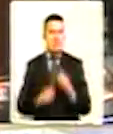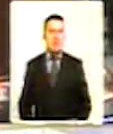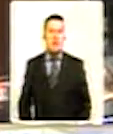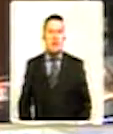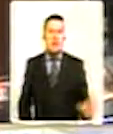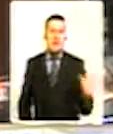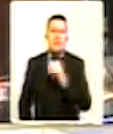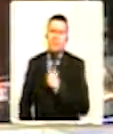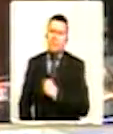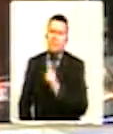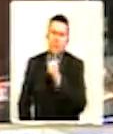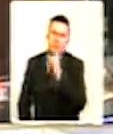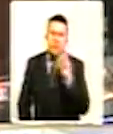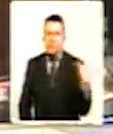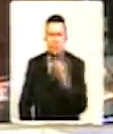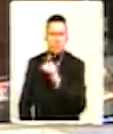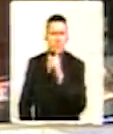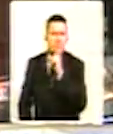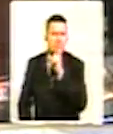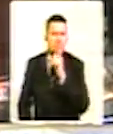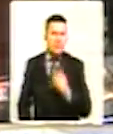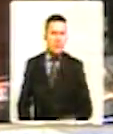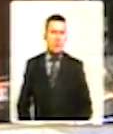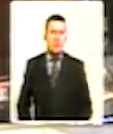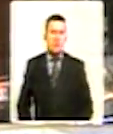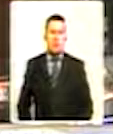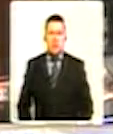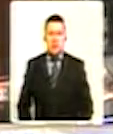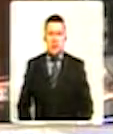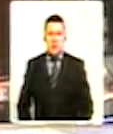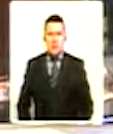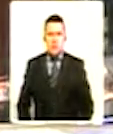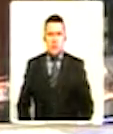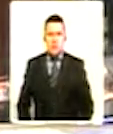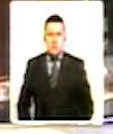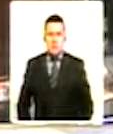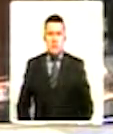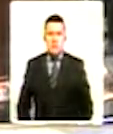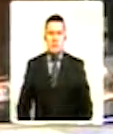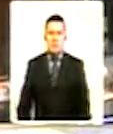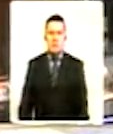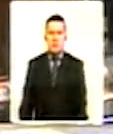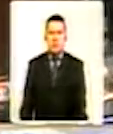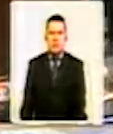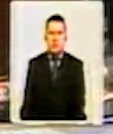Le pido a todos entonces silencio. ¿Quién es el número 1?